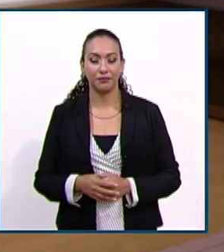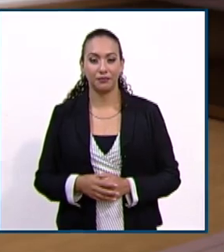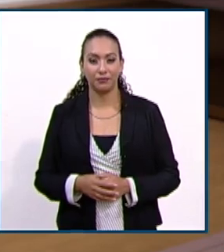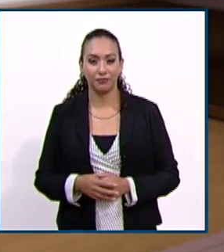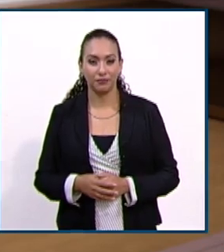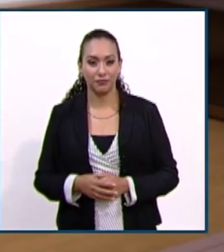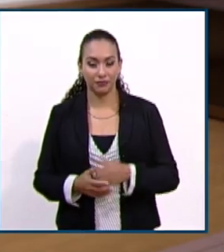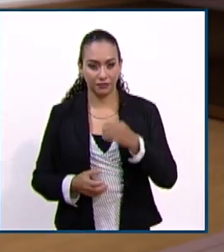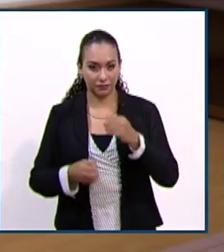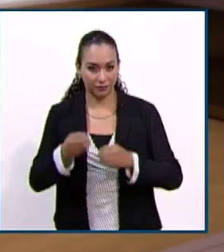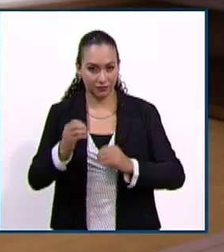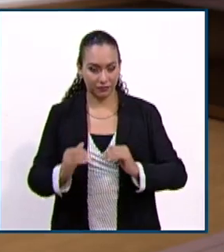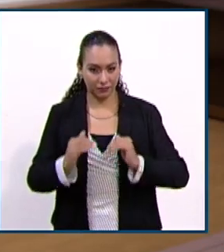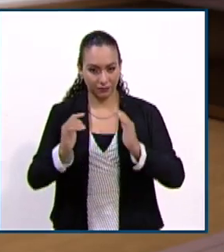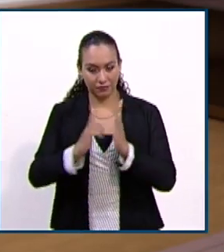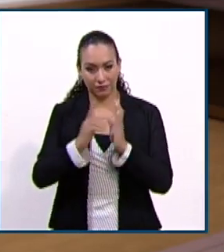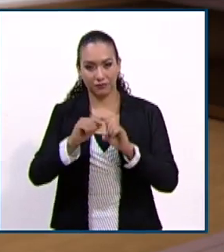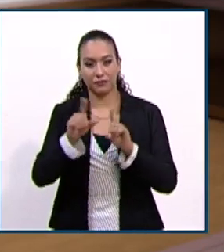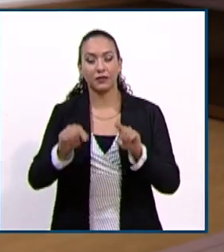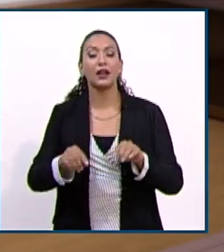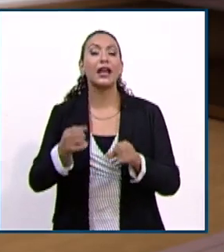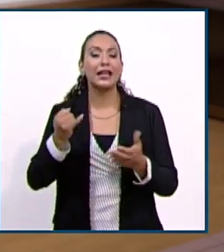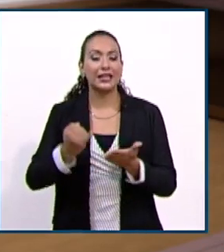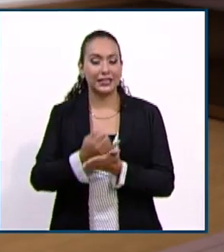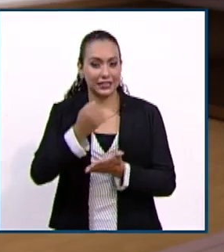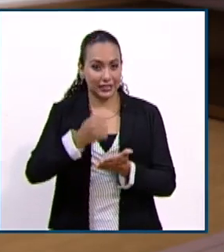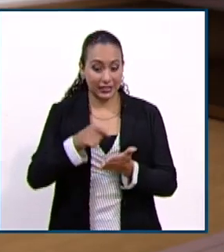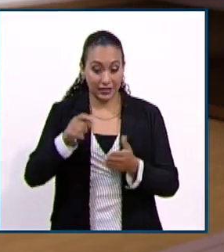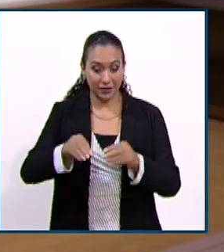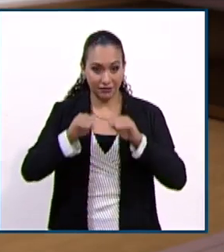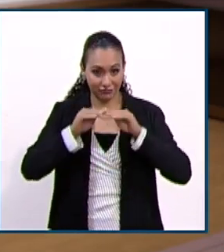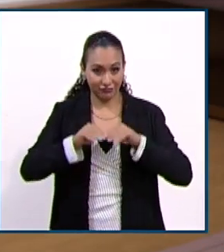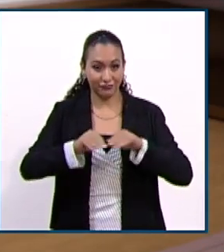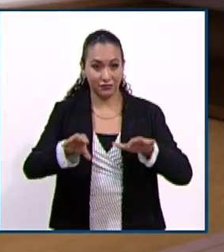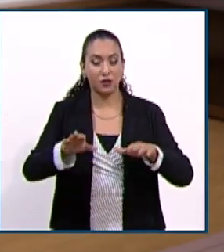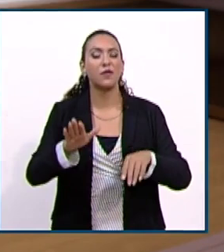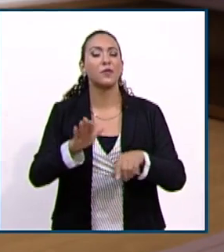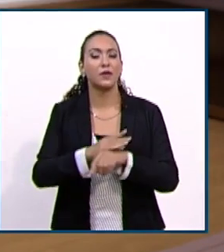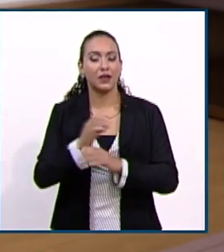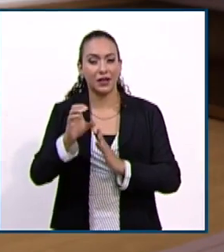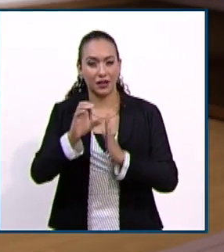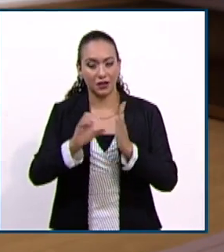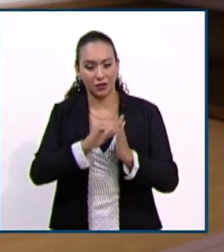La Suprema Corte publicó la sentencia del Pleno en la acción de inconstitucionalidad